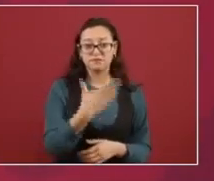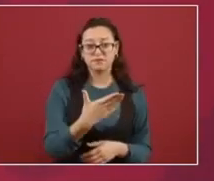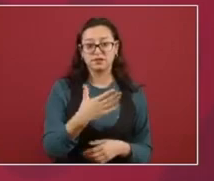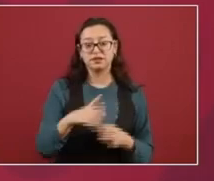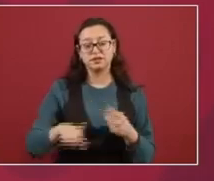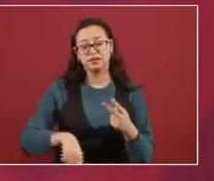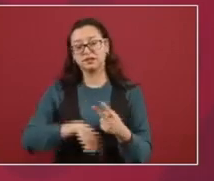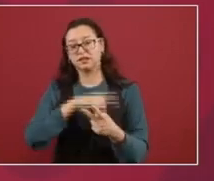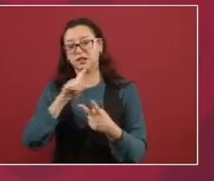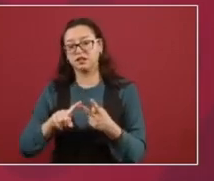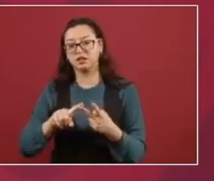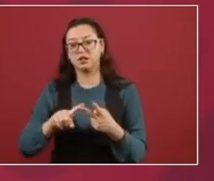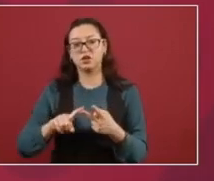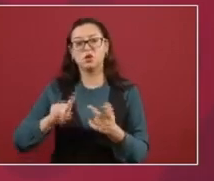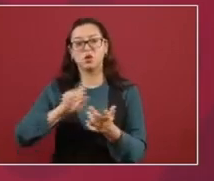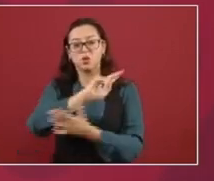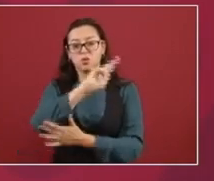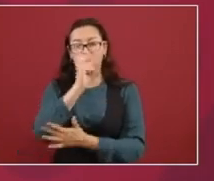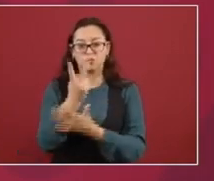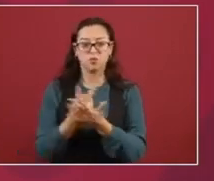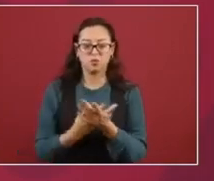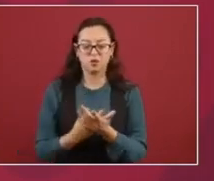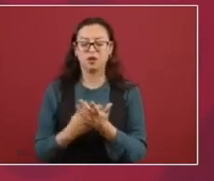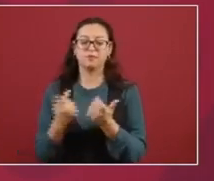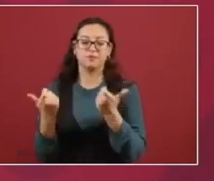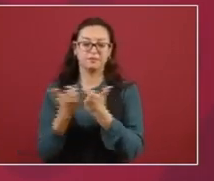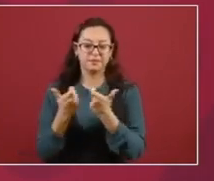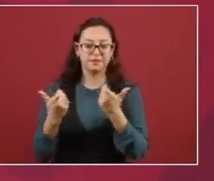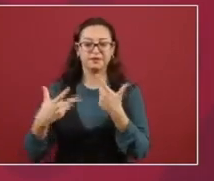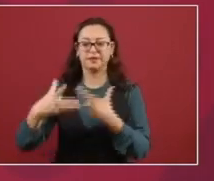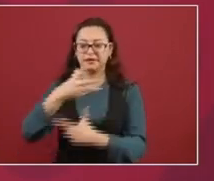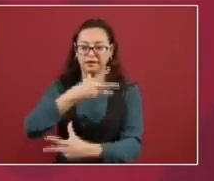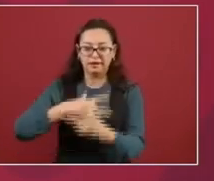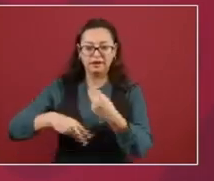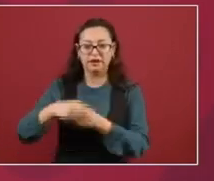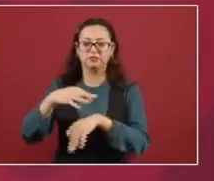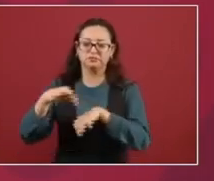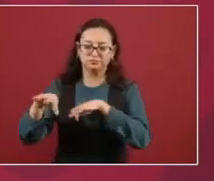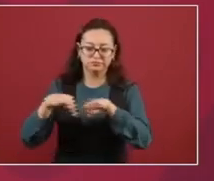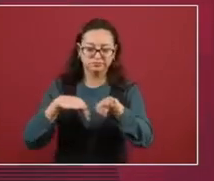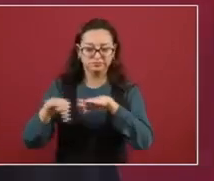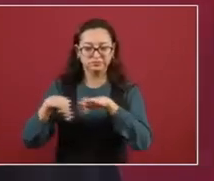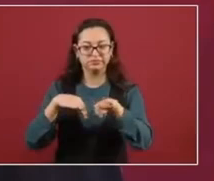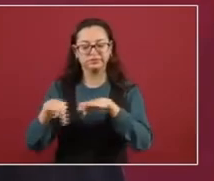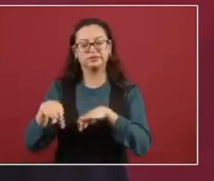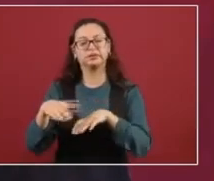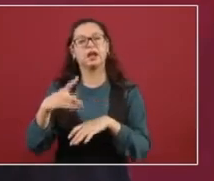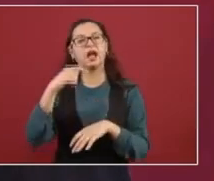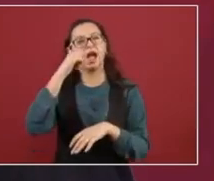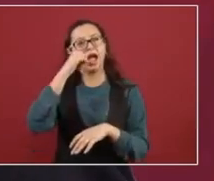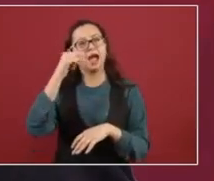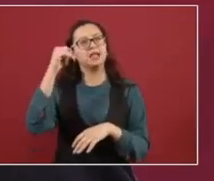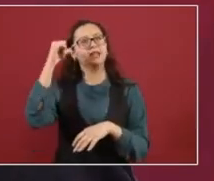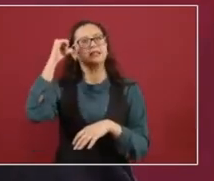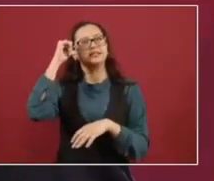programas para impulsar la actividad productiva, crear empleos. Ayer nos